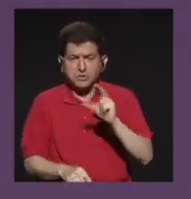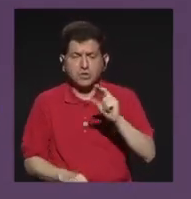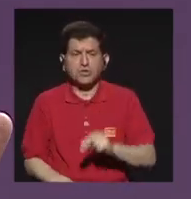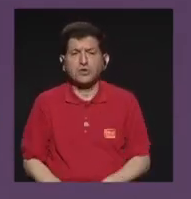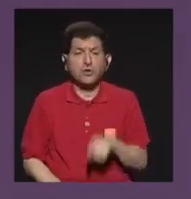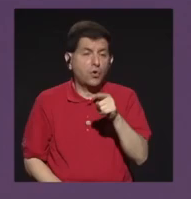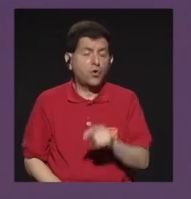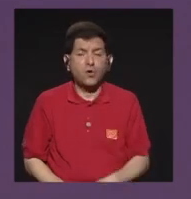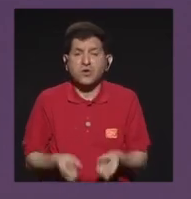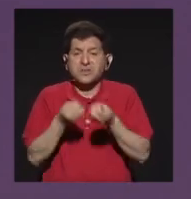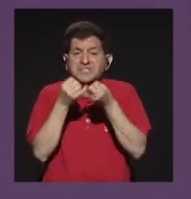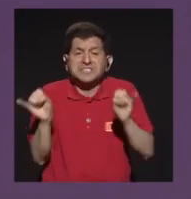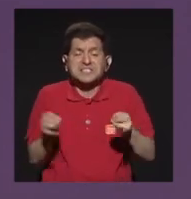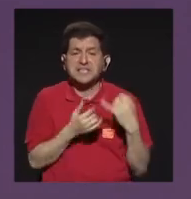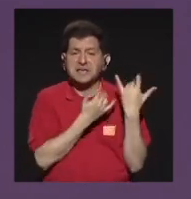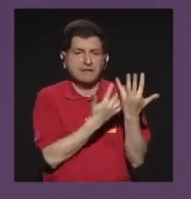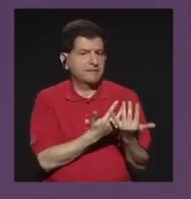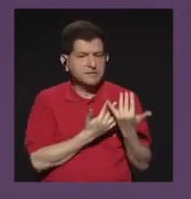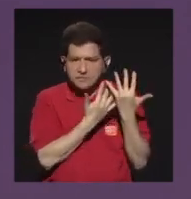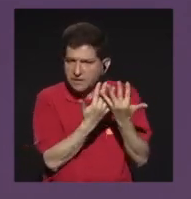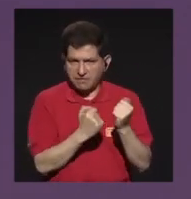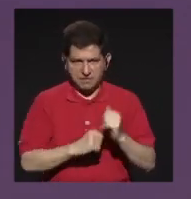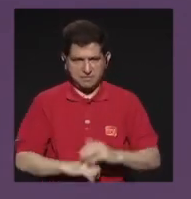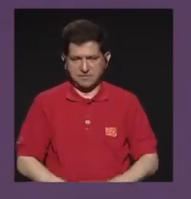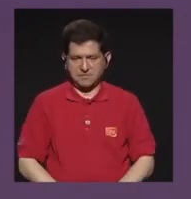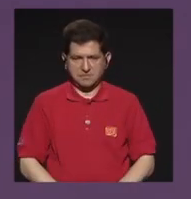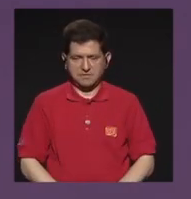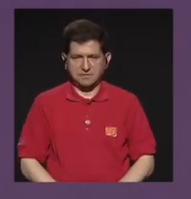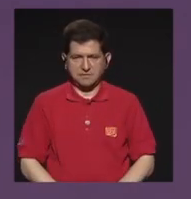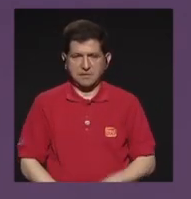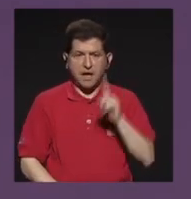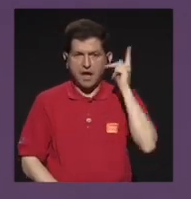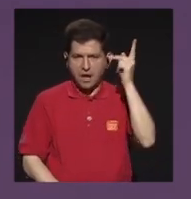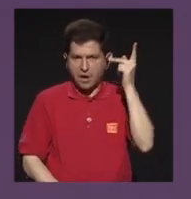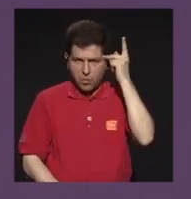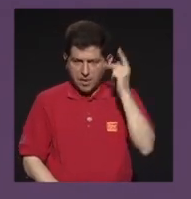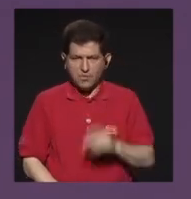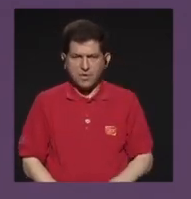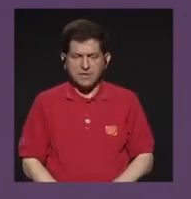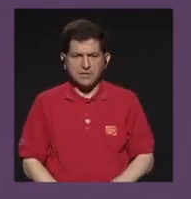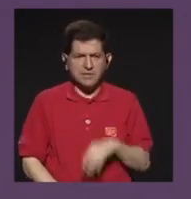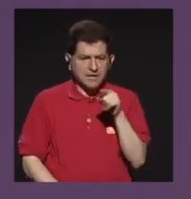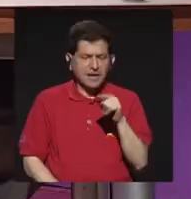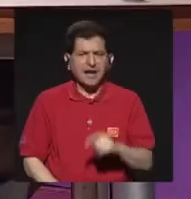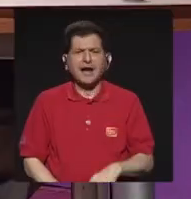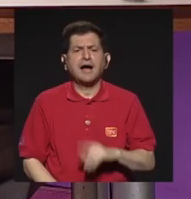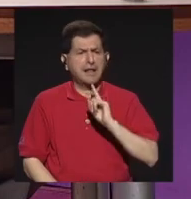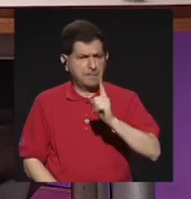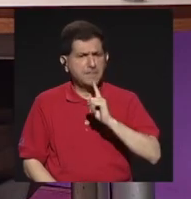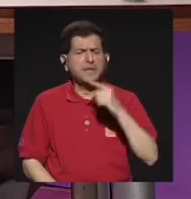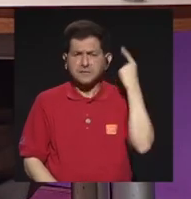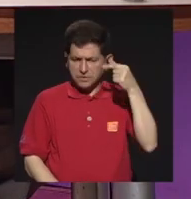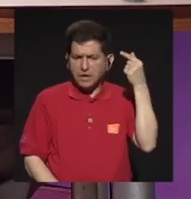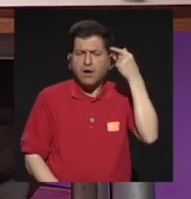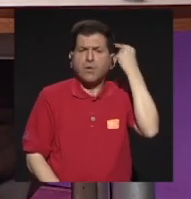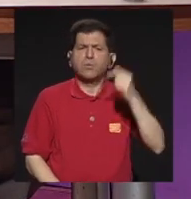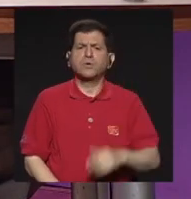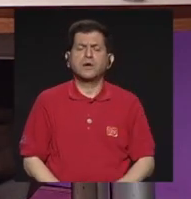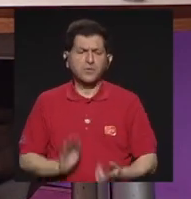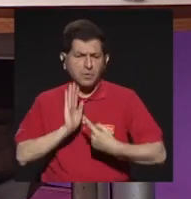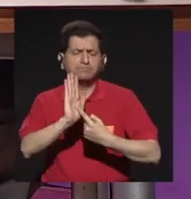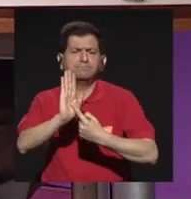desesperanza sino que desde una política de la visceralidad le dicen al estado y